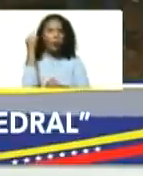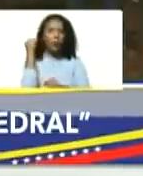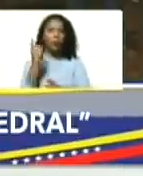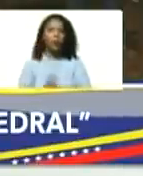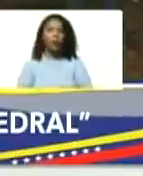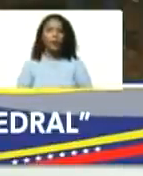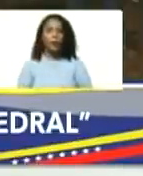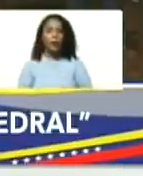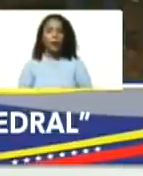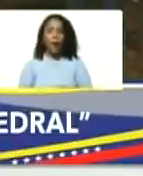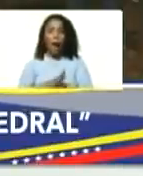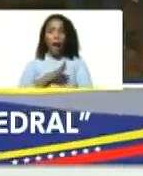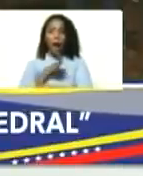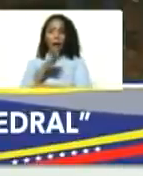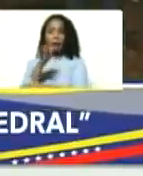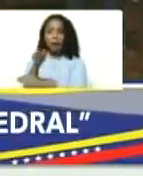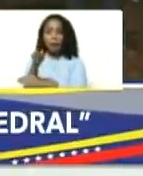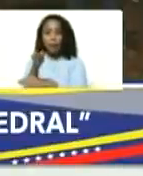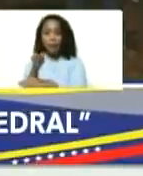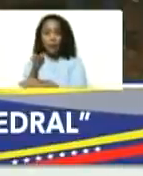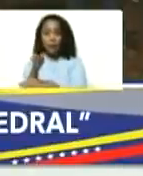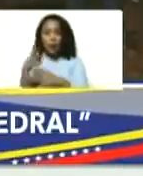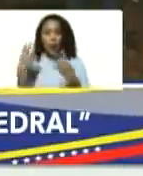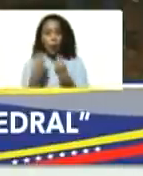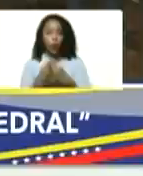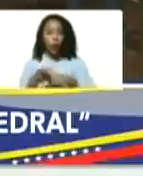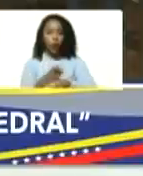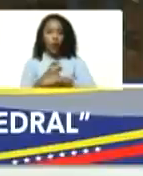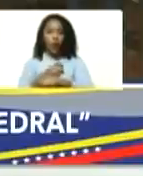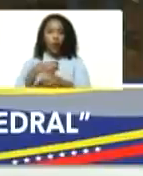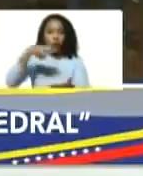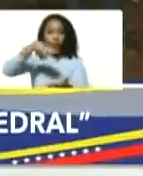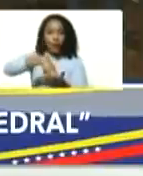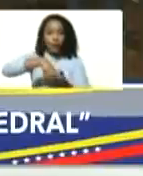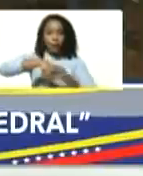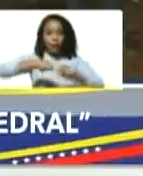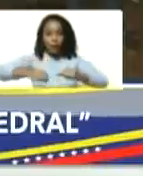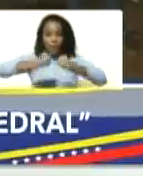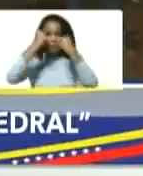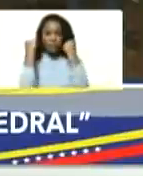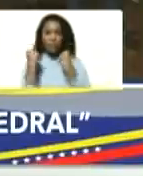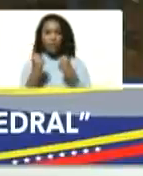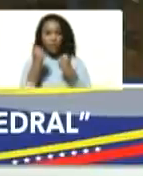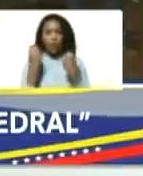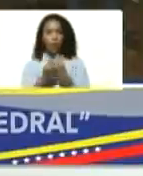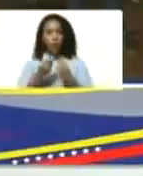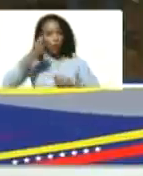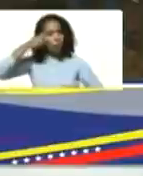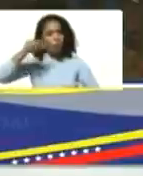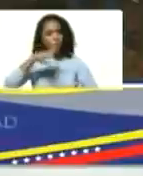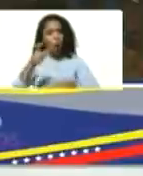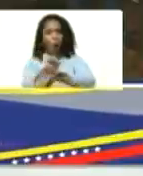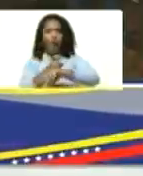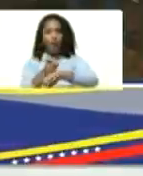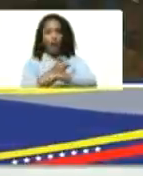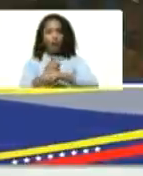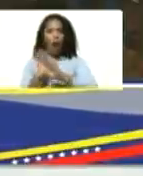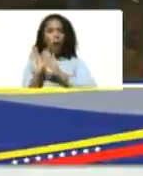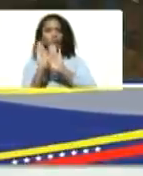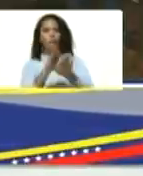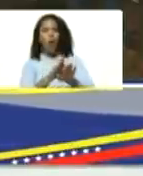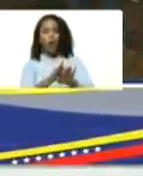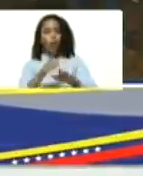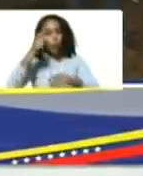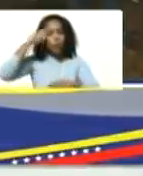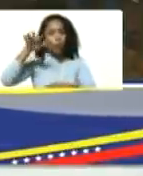allá vamos piñate rodilla en tierra firme con el pueblo gobernando para el pueblo con el pueblo